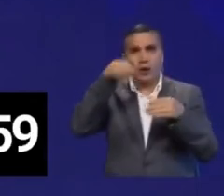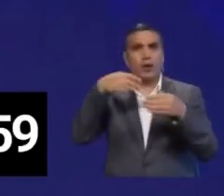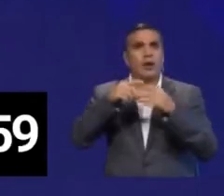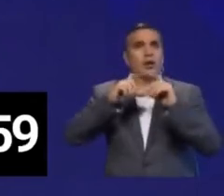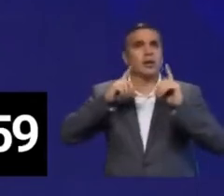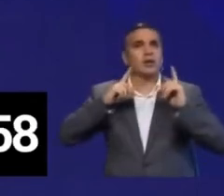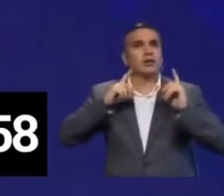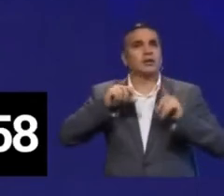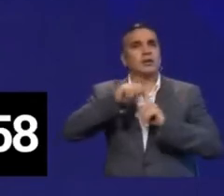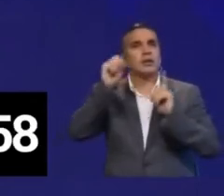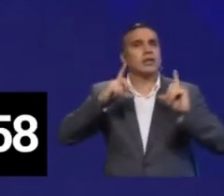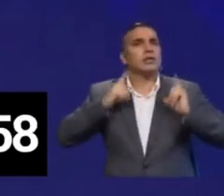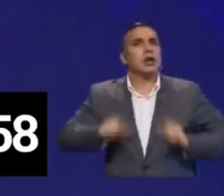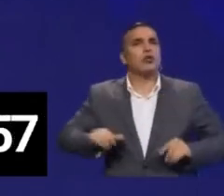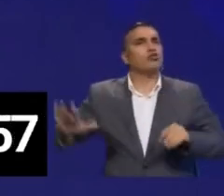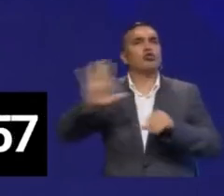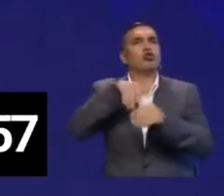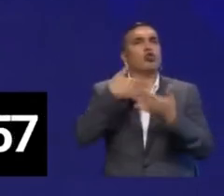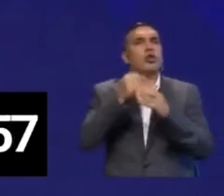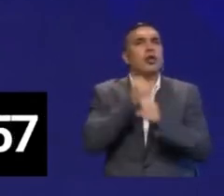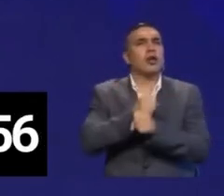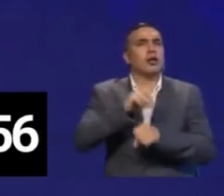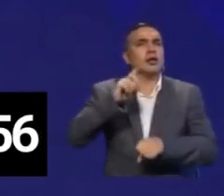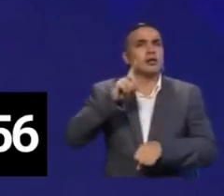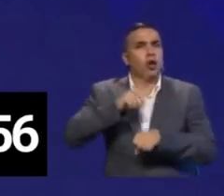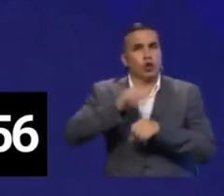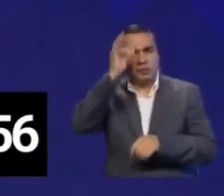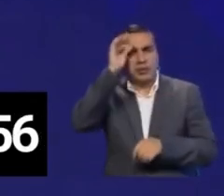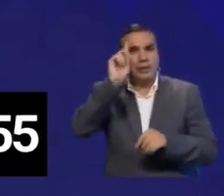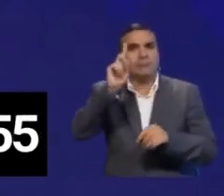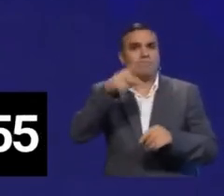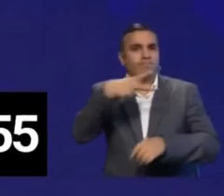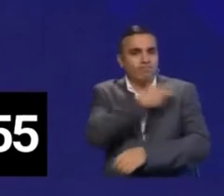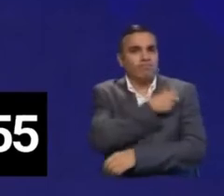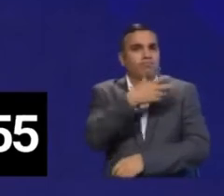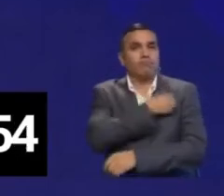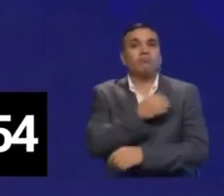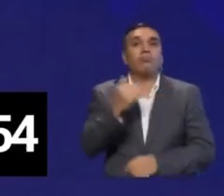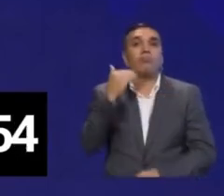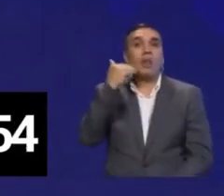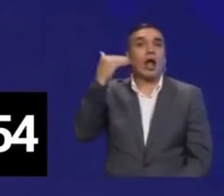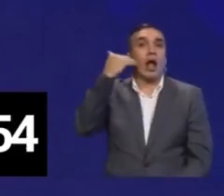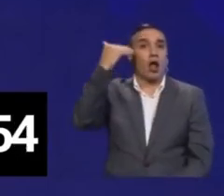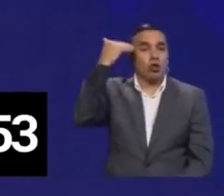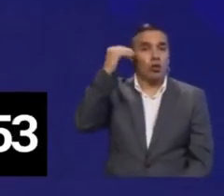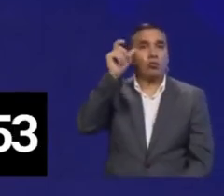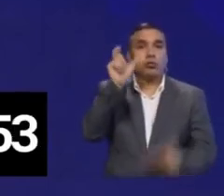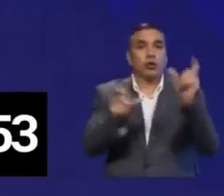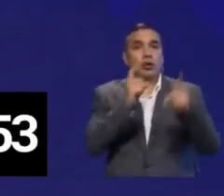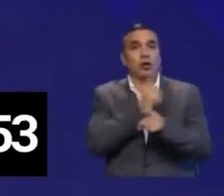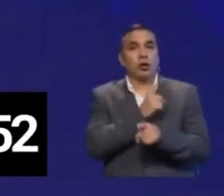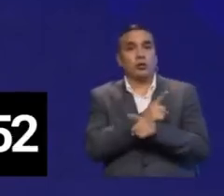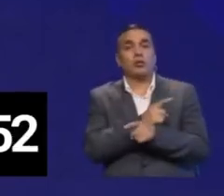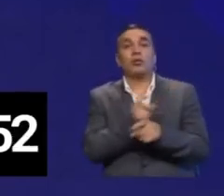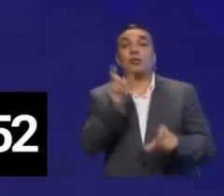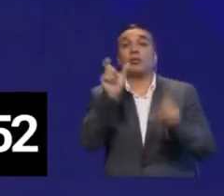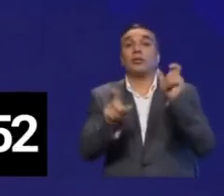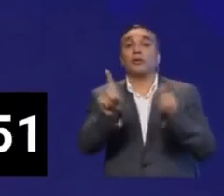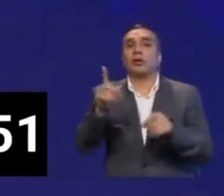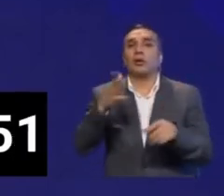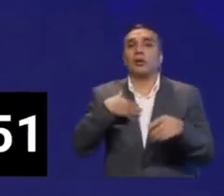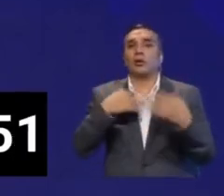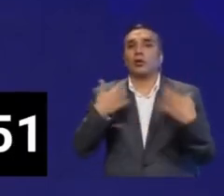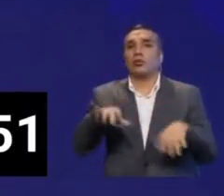salud, a todo el personal de salud que está en primera línea, conjuntamente con nuestros mayores adultos, a las personas con discapacidad y a las personas que sufren de